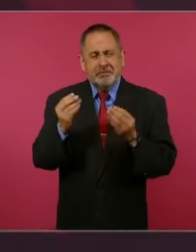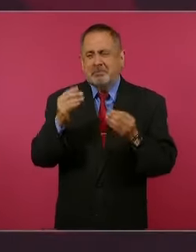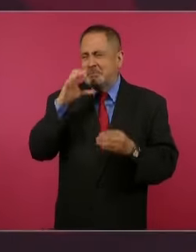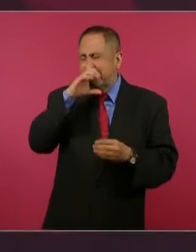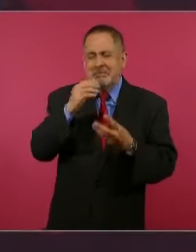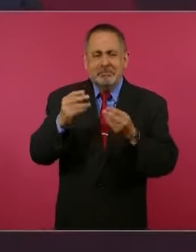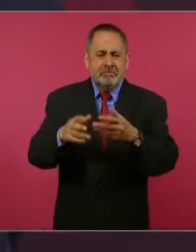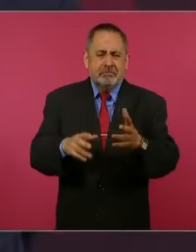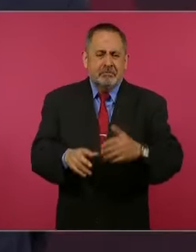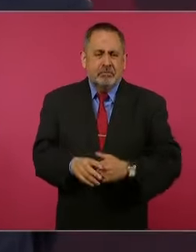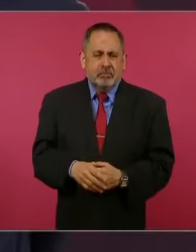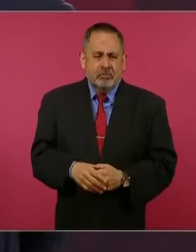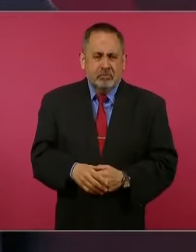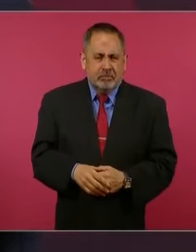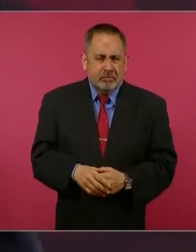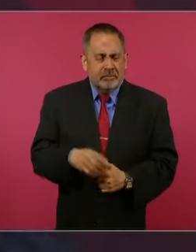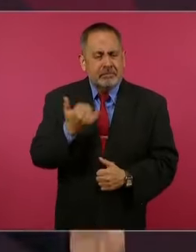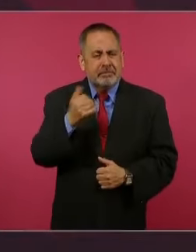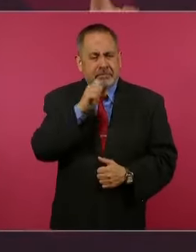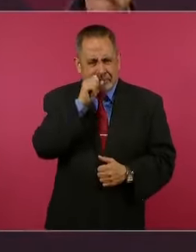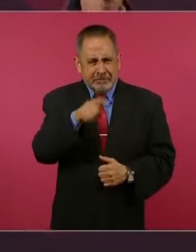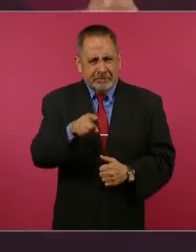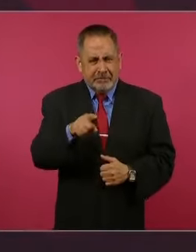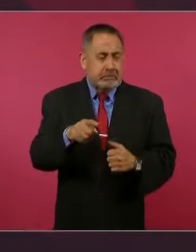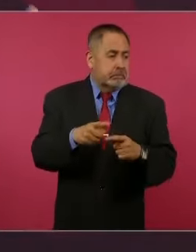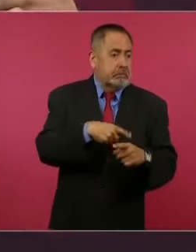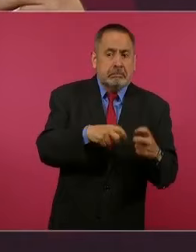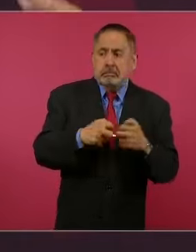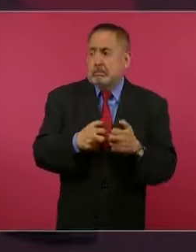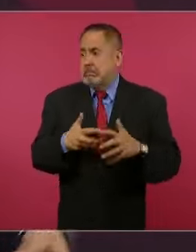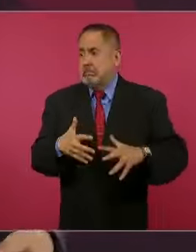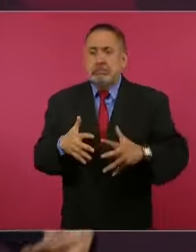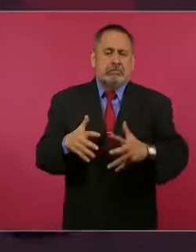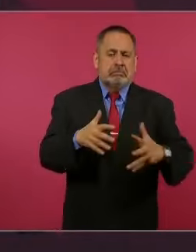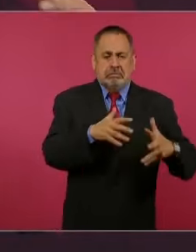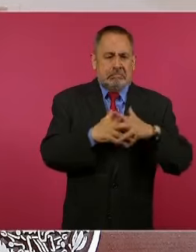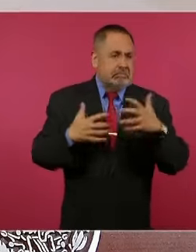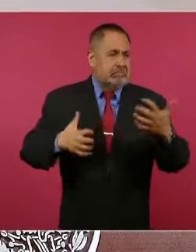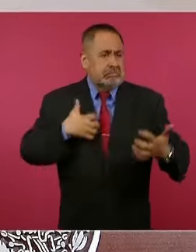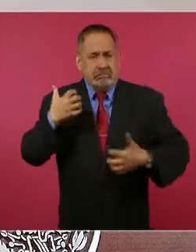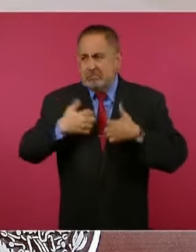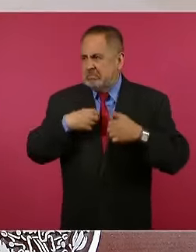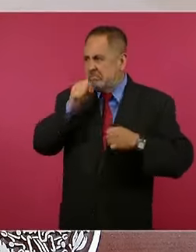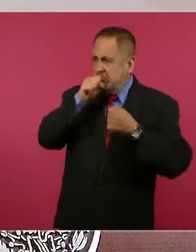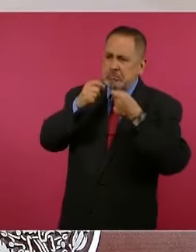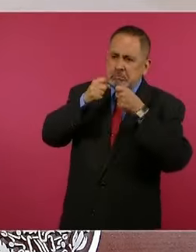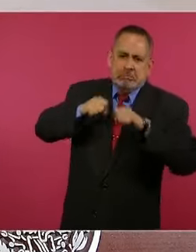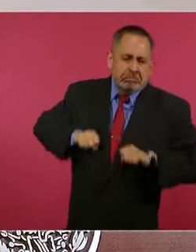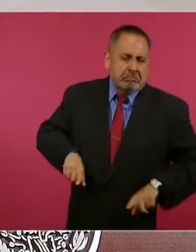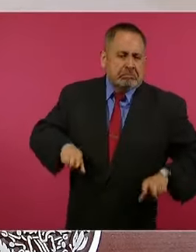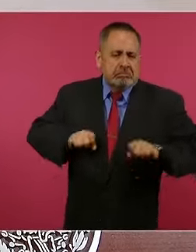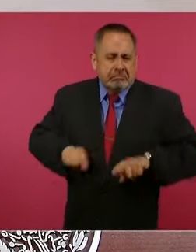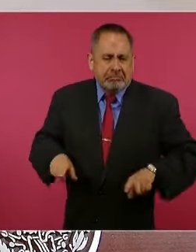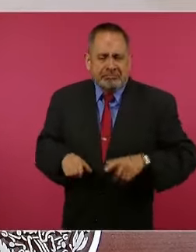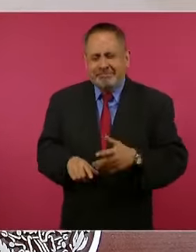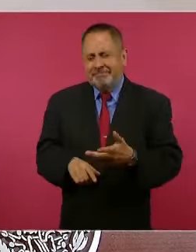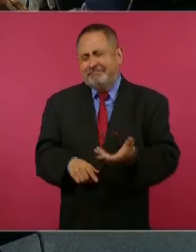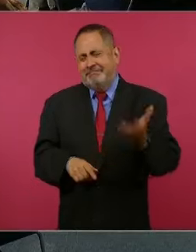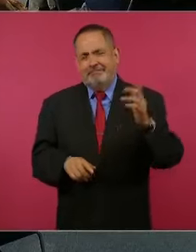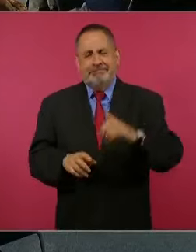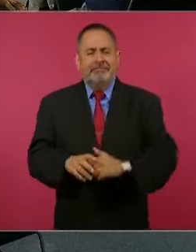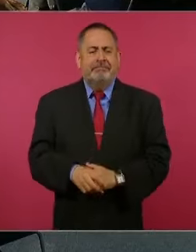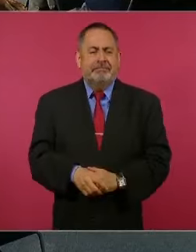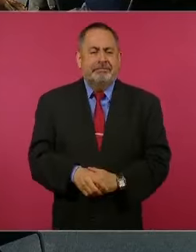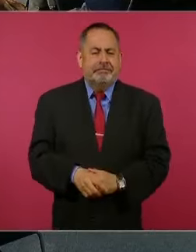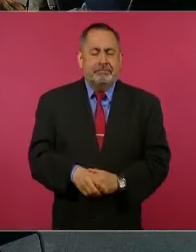Enton se está convirtiendo calor y se ponen nerviosos y se enojan y Pero quién este